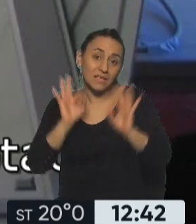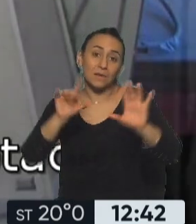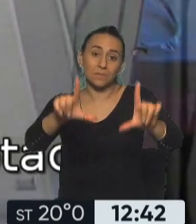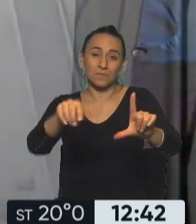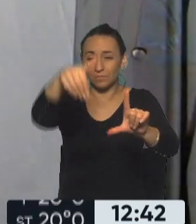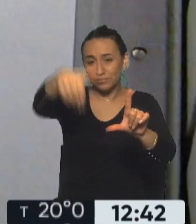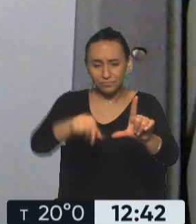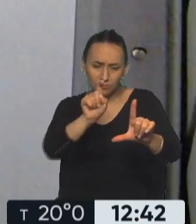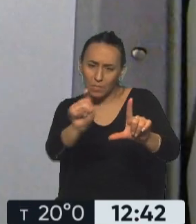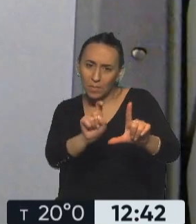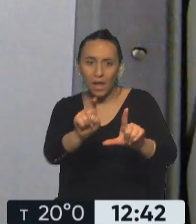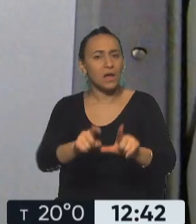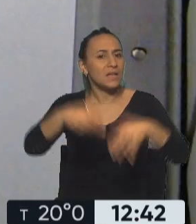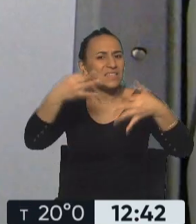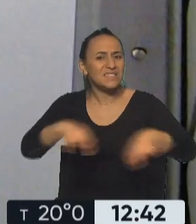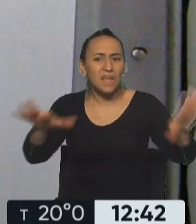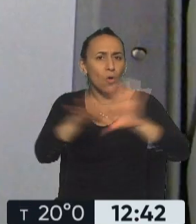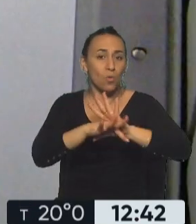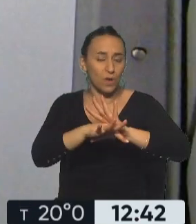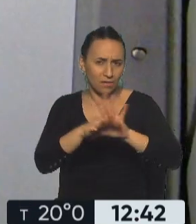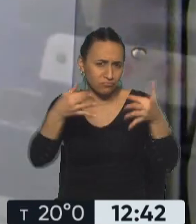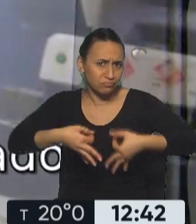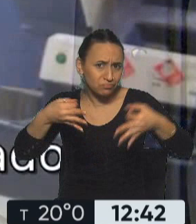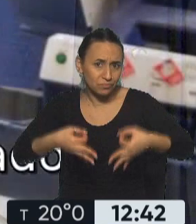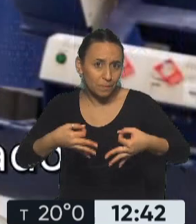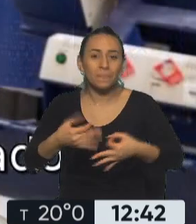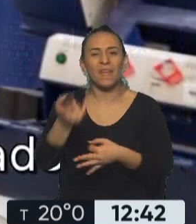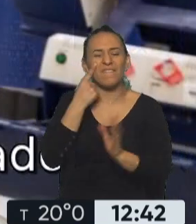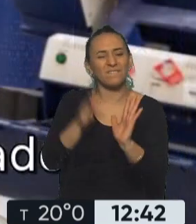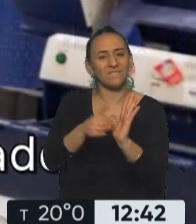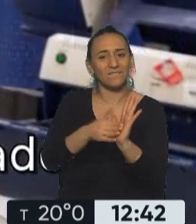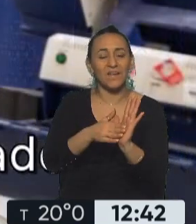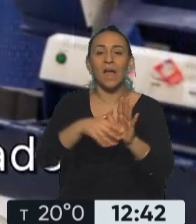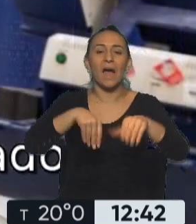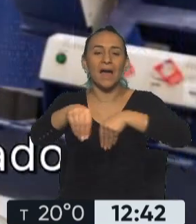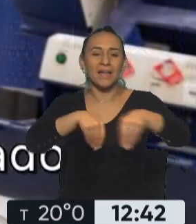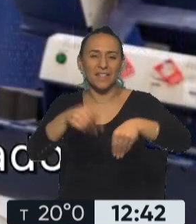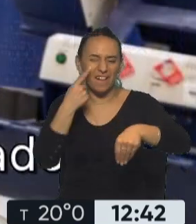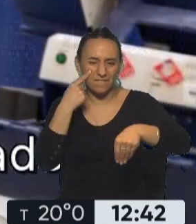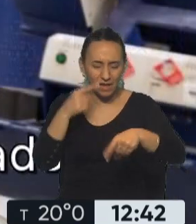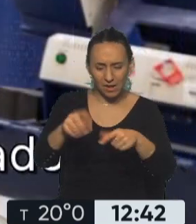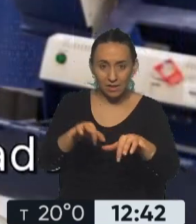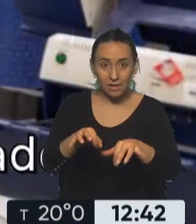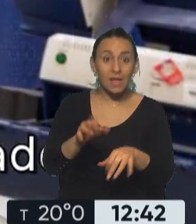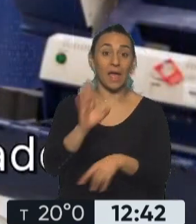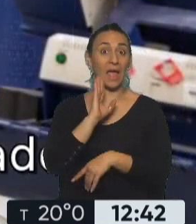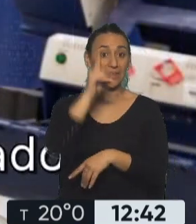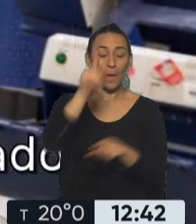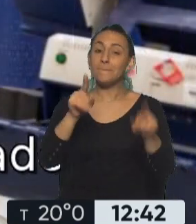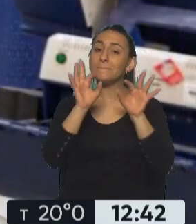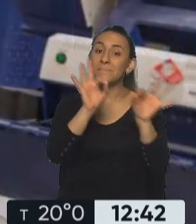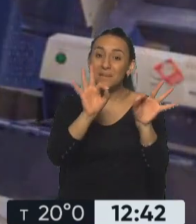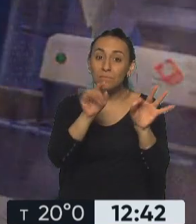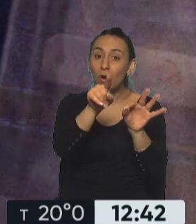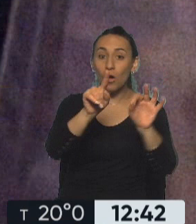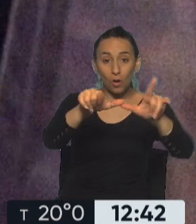súper seguras y las hicieron jugar al ajedrez. En los Estados Unidos, en el mismo tipo de computadoras en las que votó